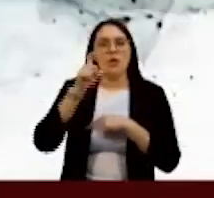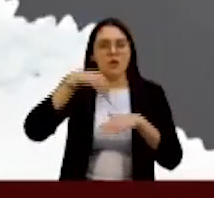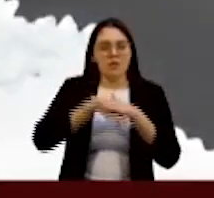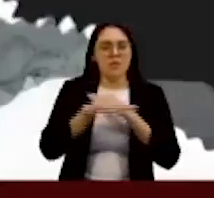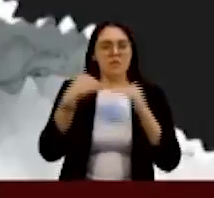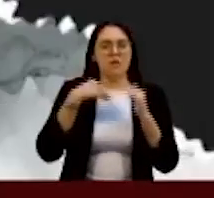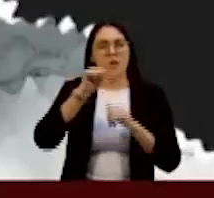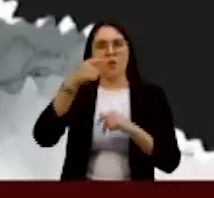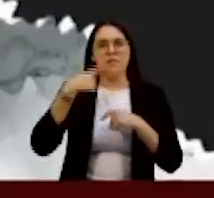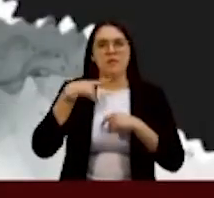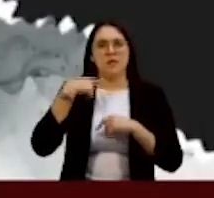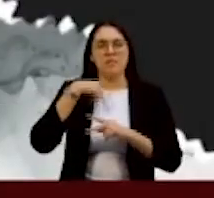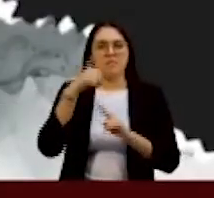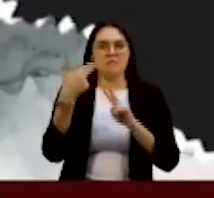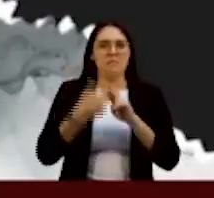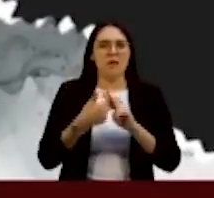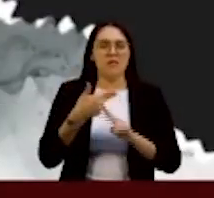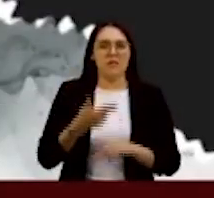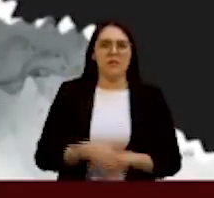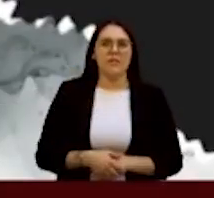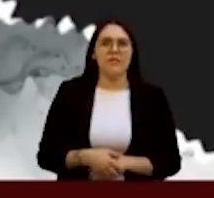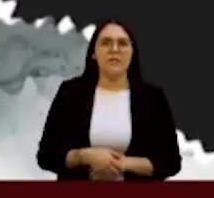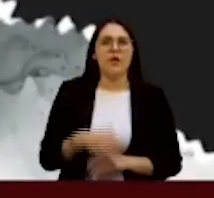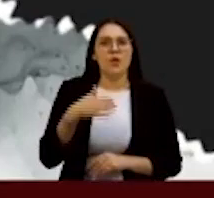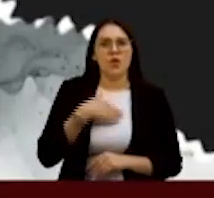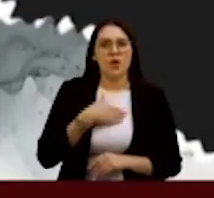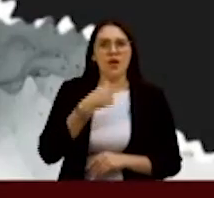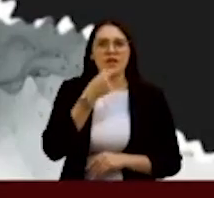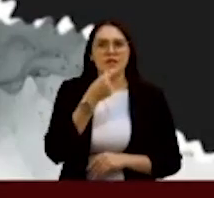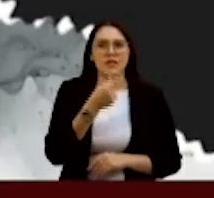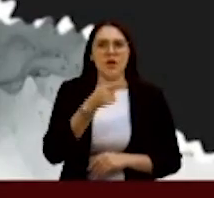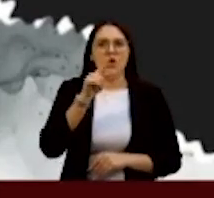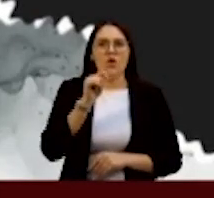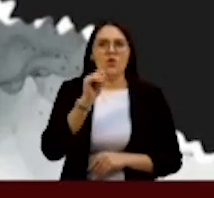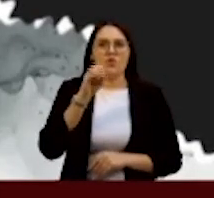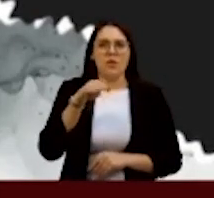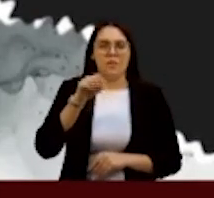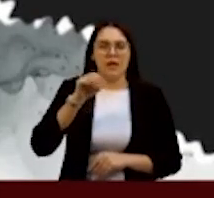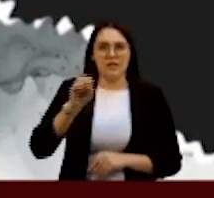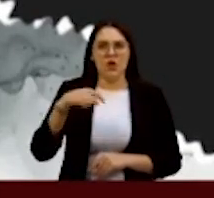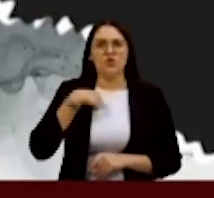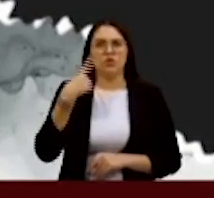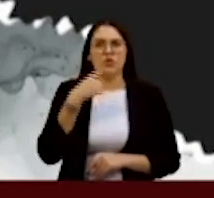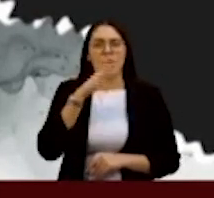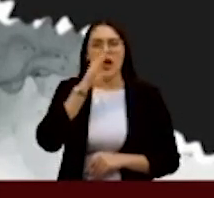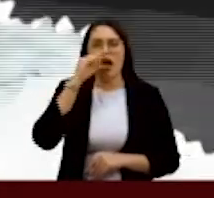asesinada. Soy Tomasa, una niña afroamericana de 9 años.